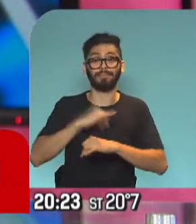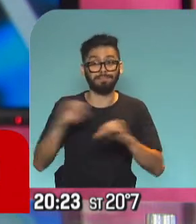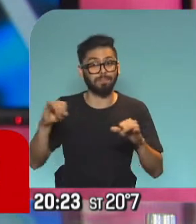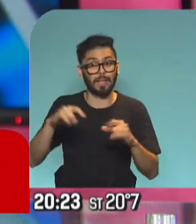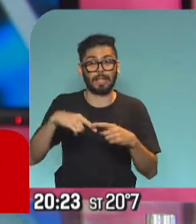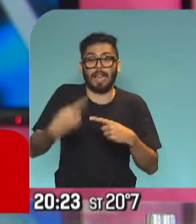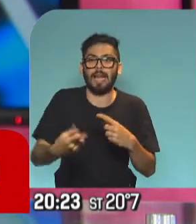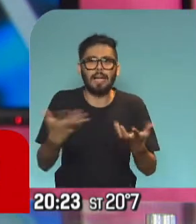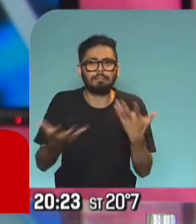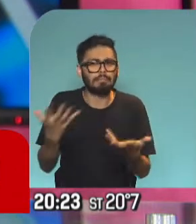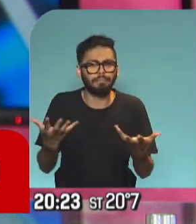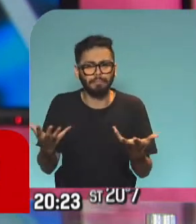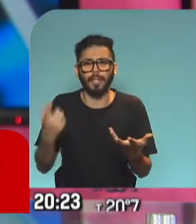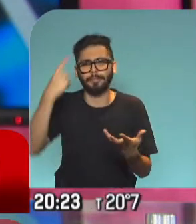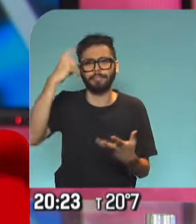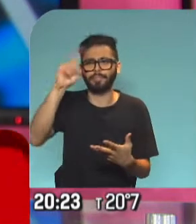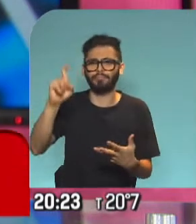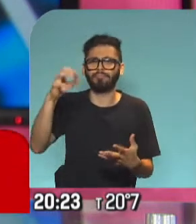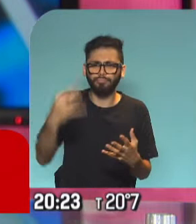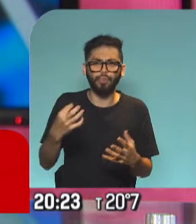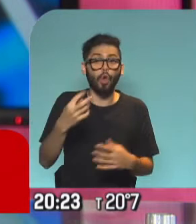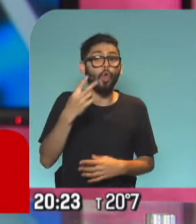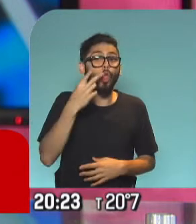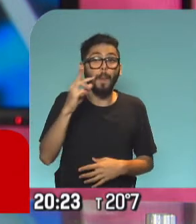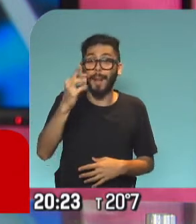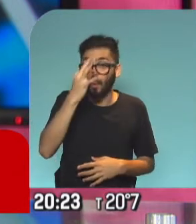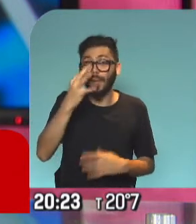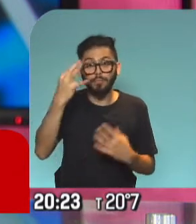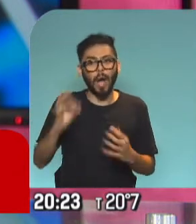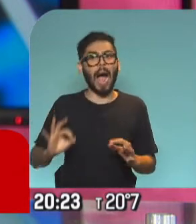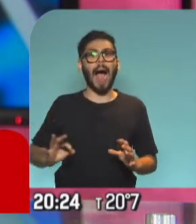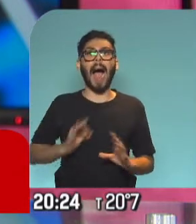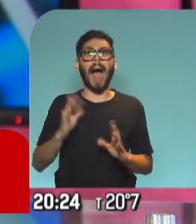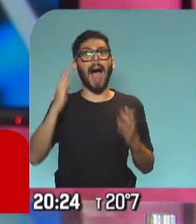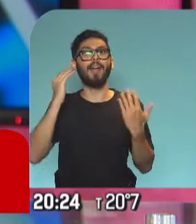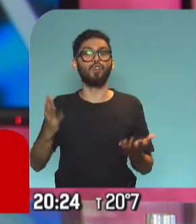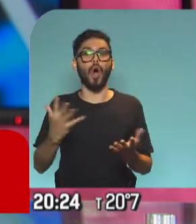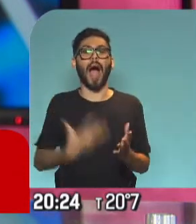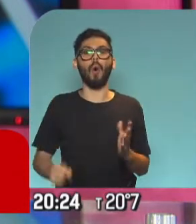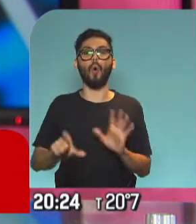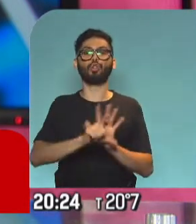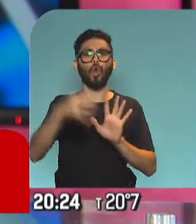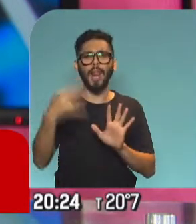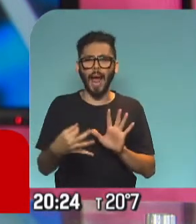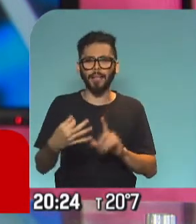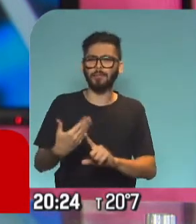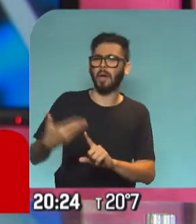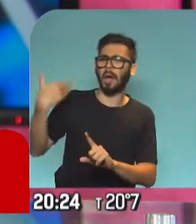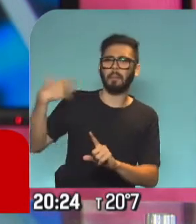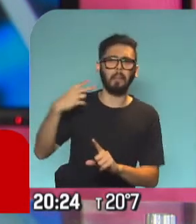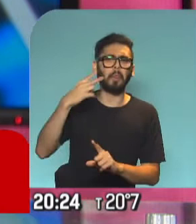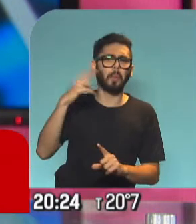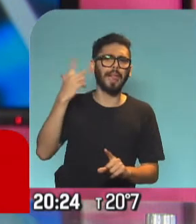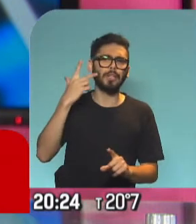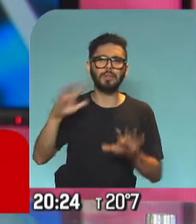esto y la pregunta, ¿no? ¿Será el 2020 el año del aborto legal? ¿Cambió algo respecto al panorama que teníamos en